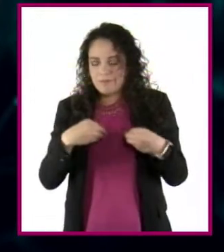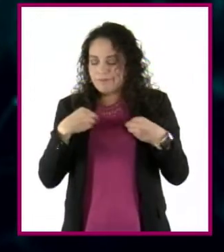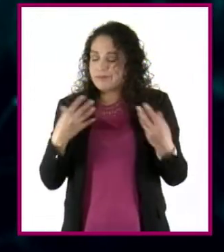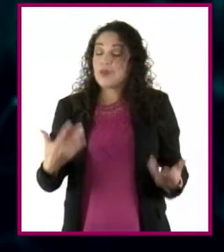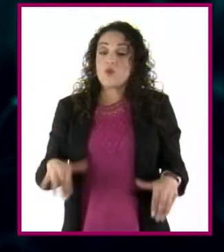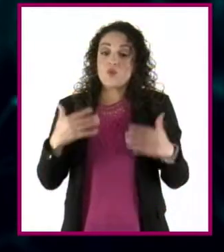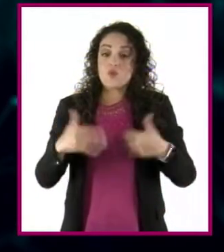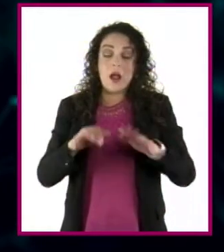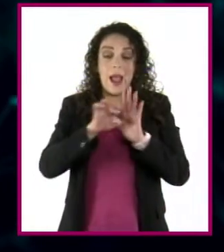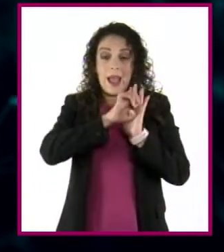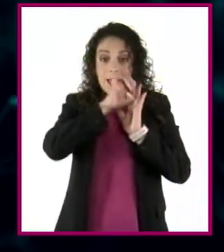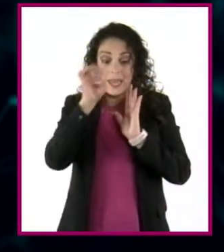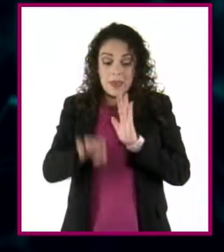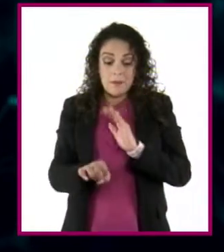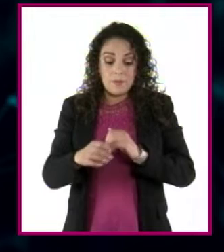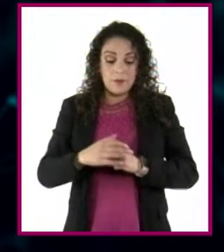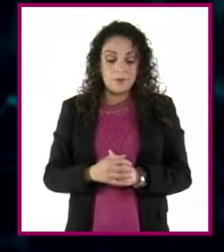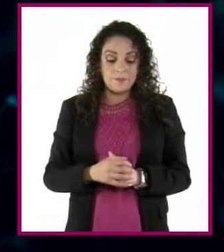un ejemplo de ello.